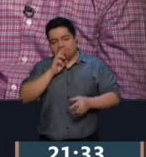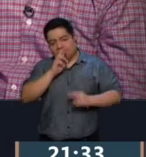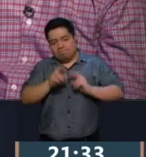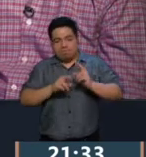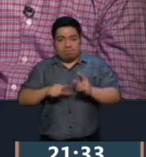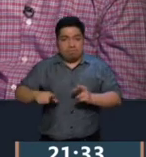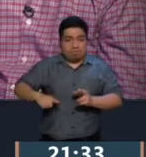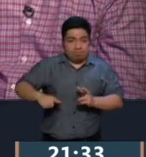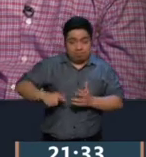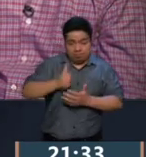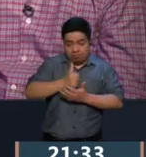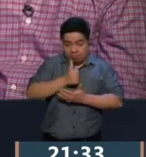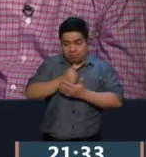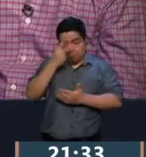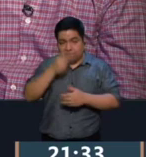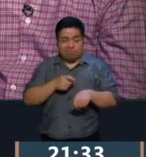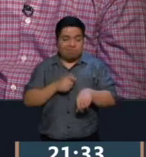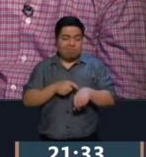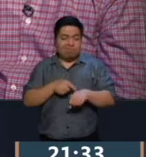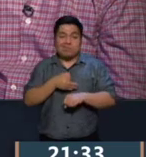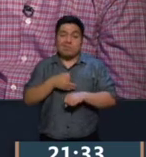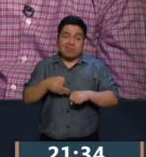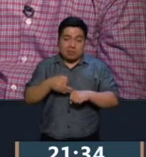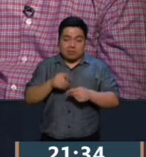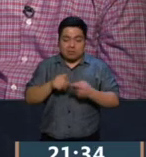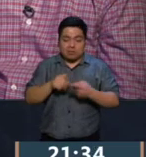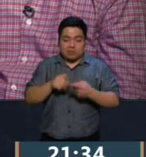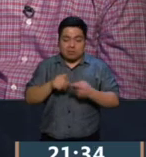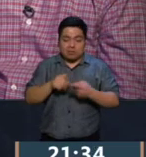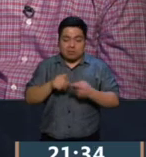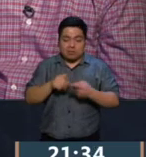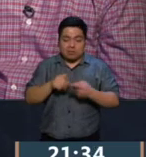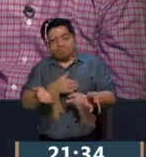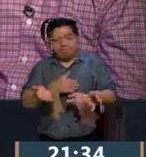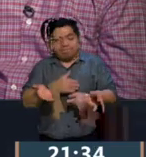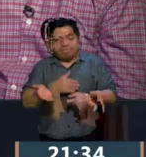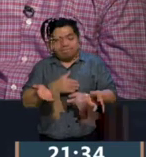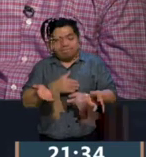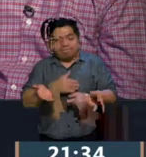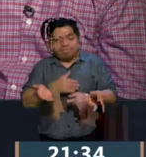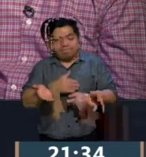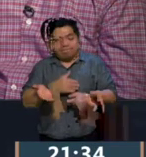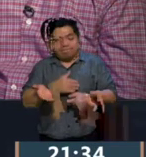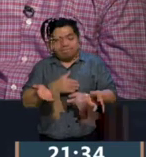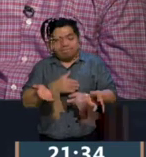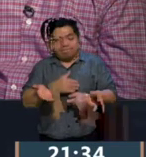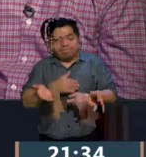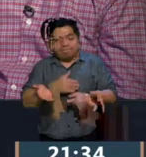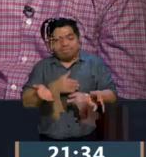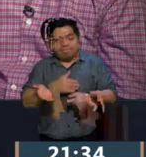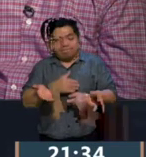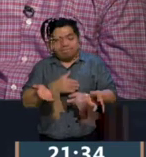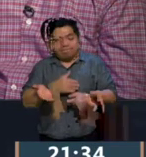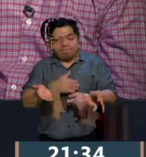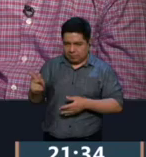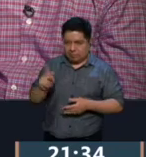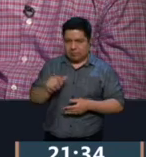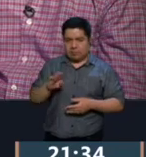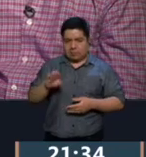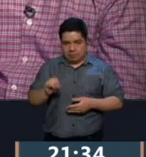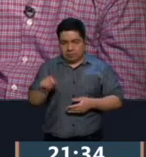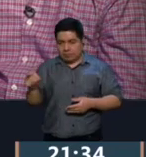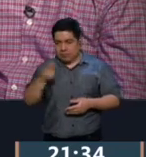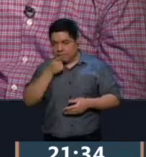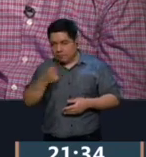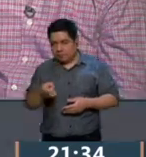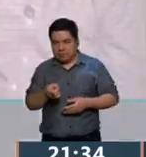más bien se reaccionó por parte del gobierno de la ciudad tarde y además se reaccionó mal. Porque incluso en palabras de lo que acaba